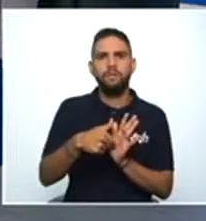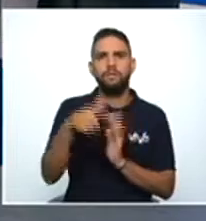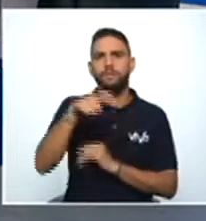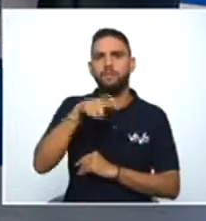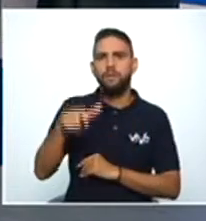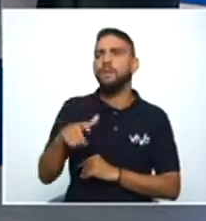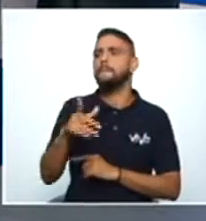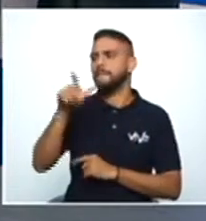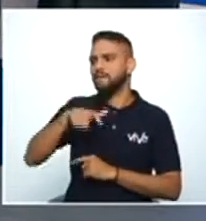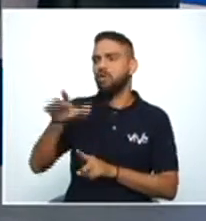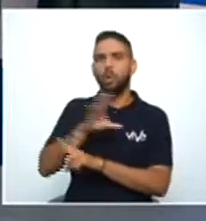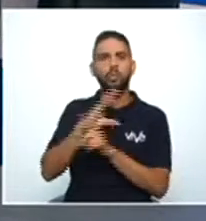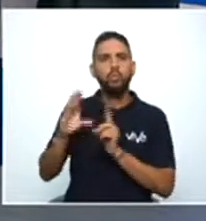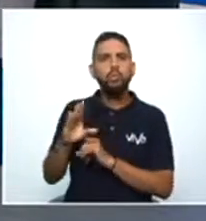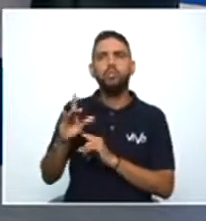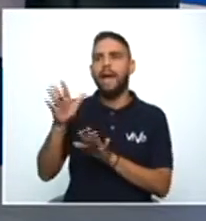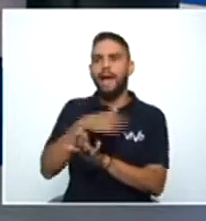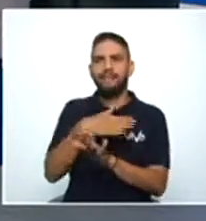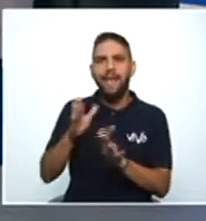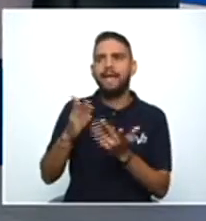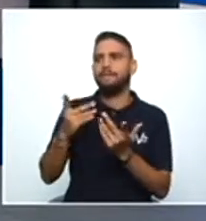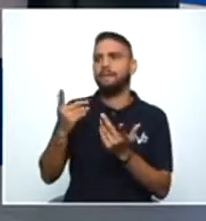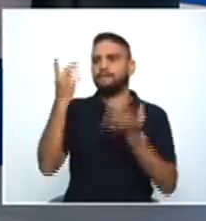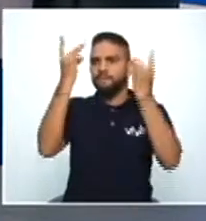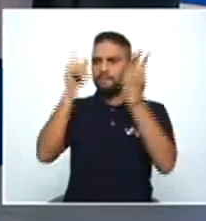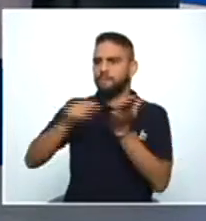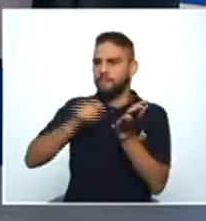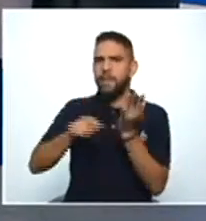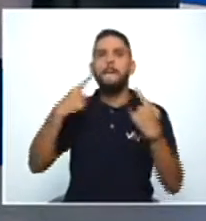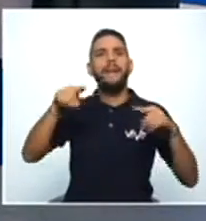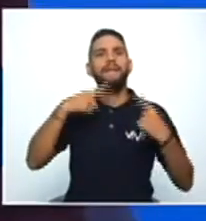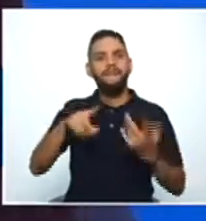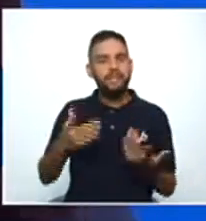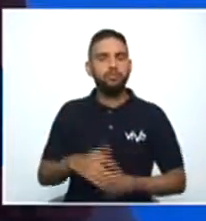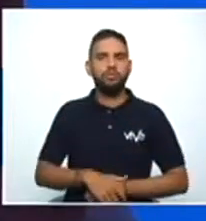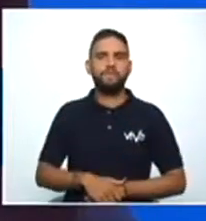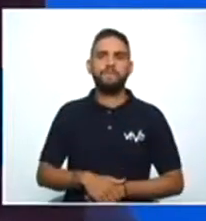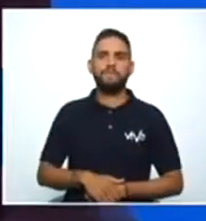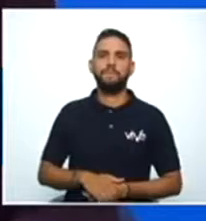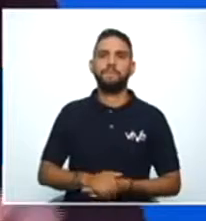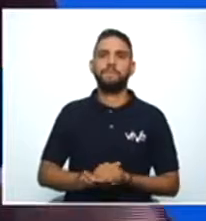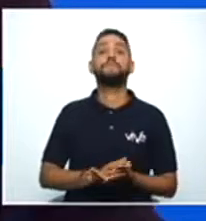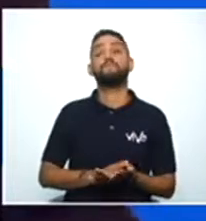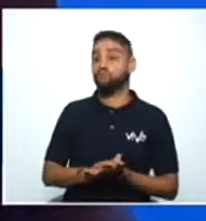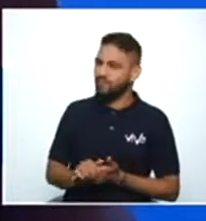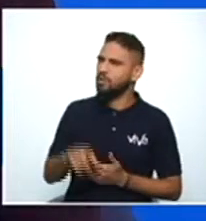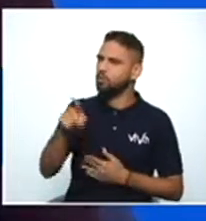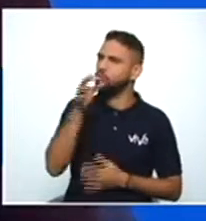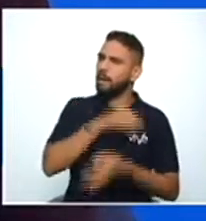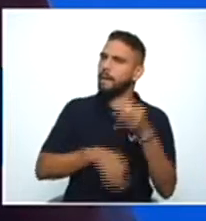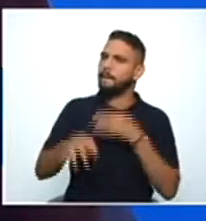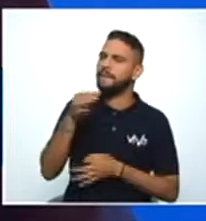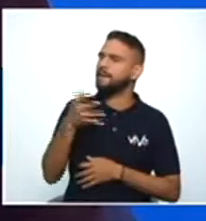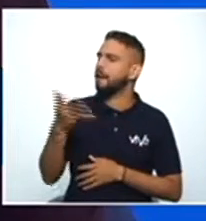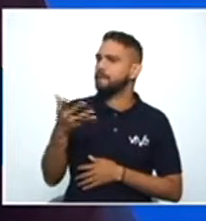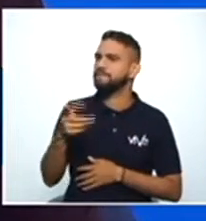cantautores el disco tenga más beneficios ya sean más conocidos no ha hecho referencia a un aspecto importante cuando